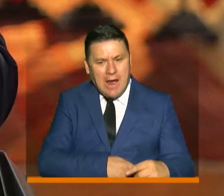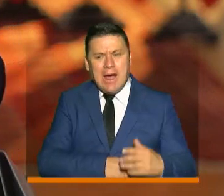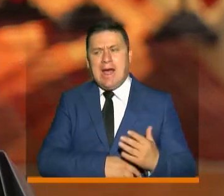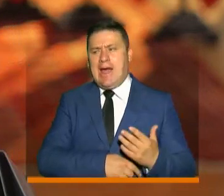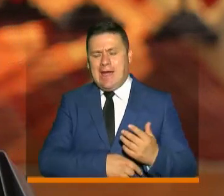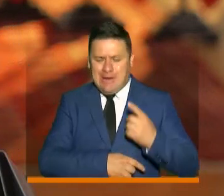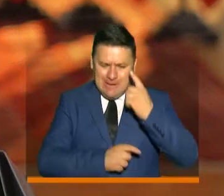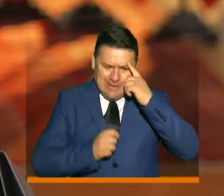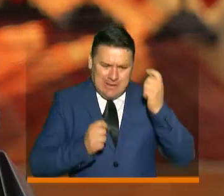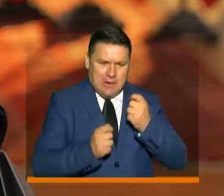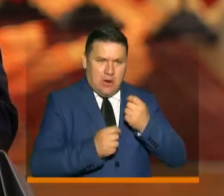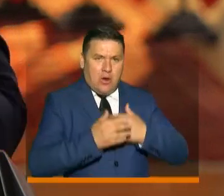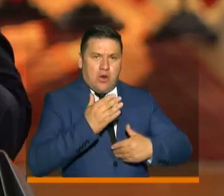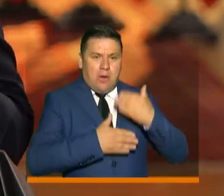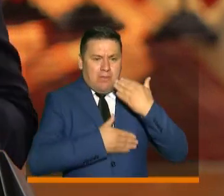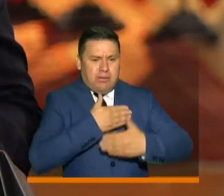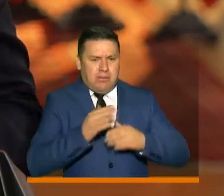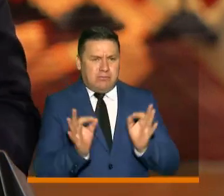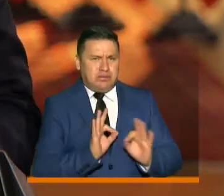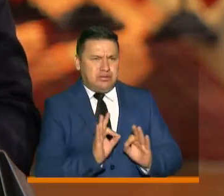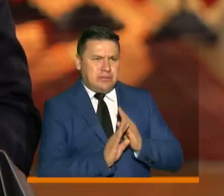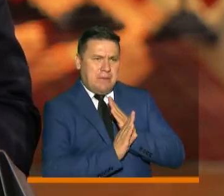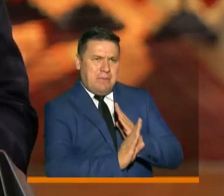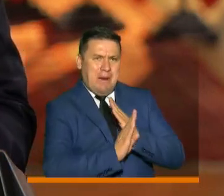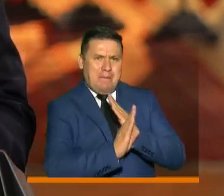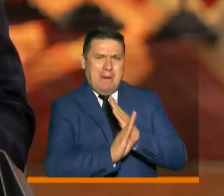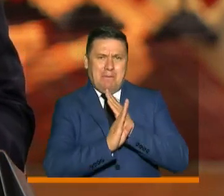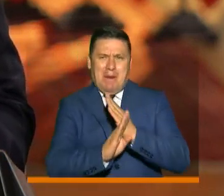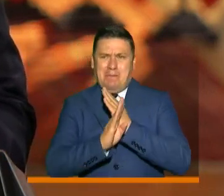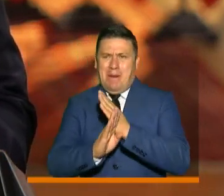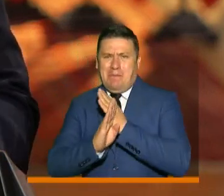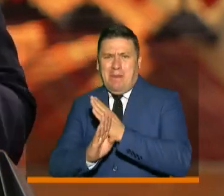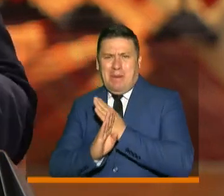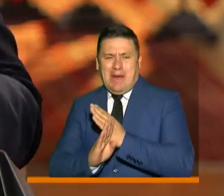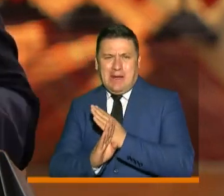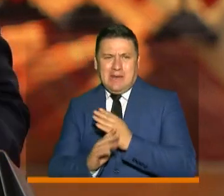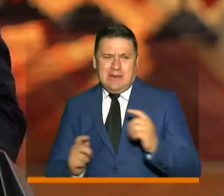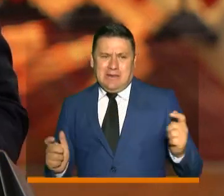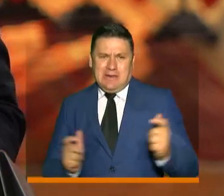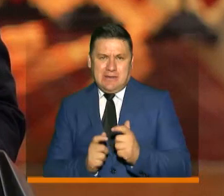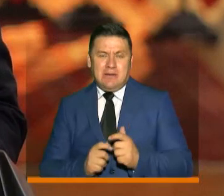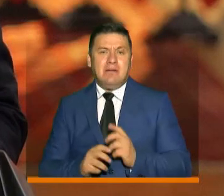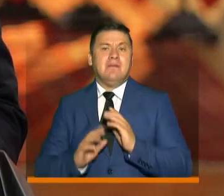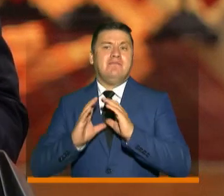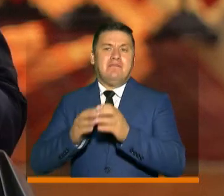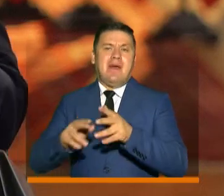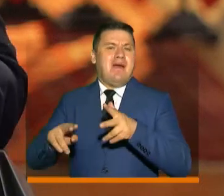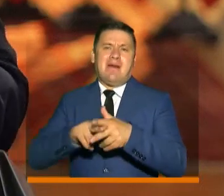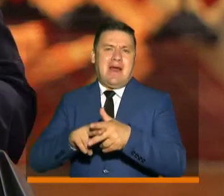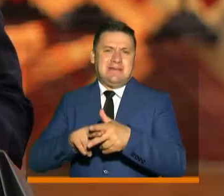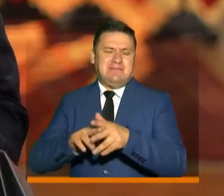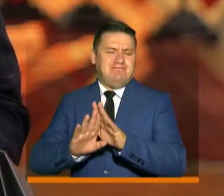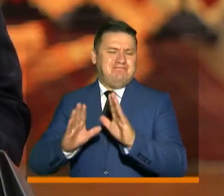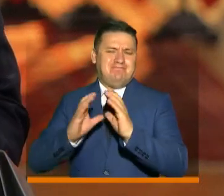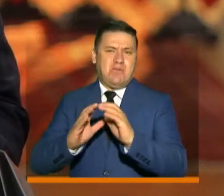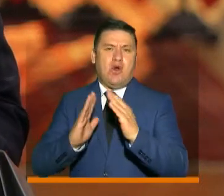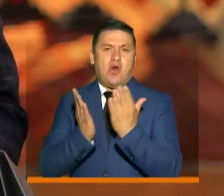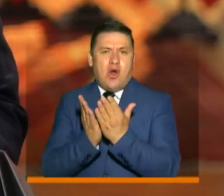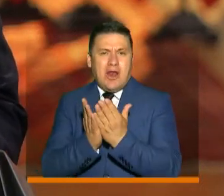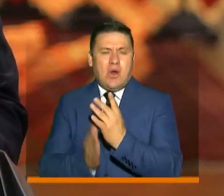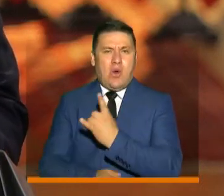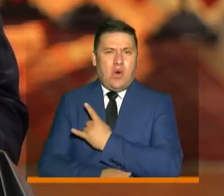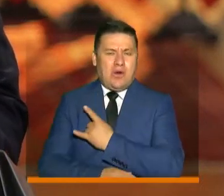hacia una fase de contención y luego de mitigación suspendimos las clases presenciales en colegios y